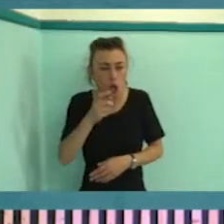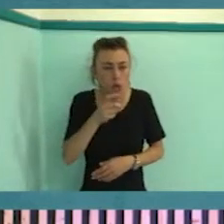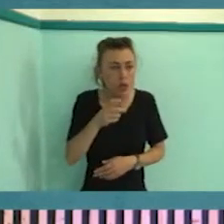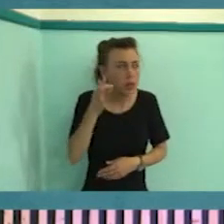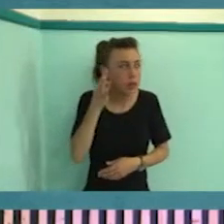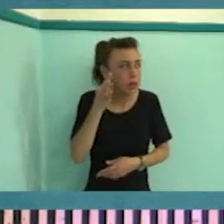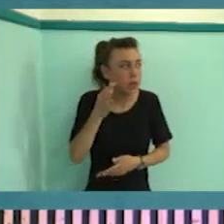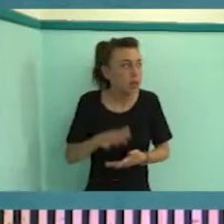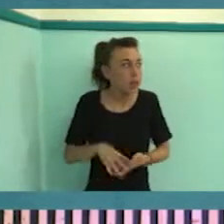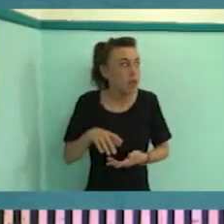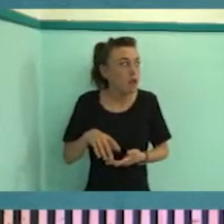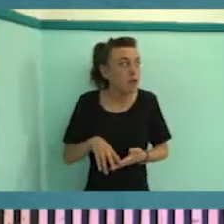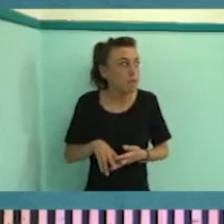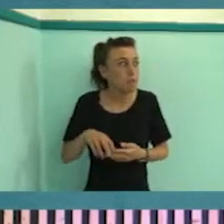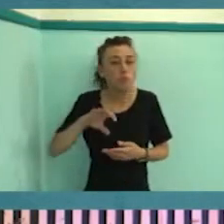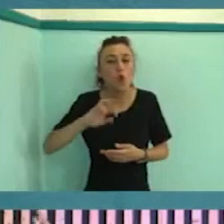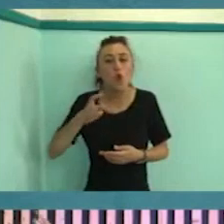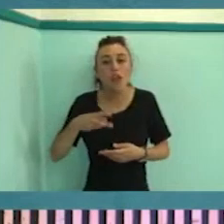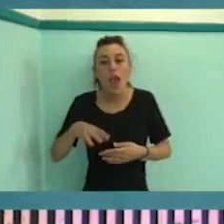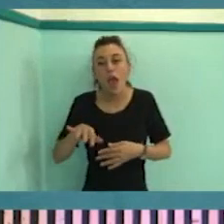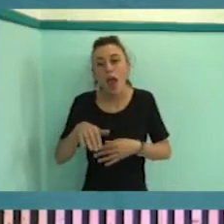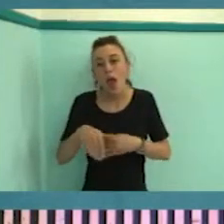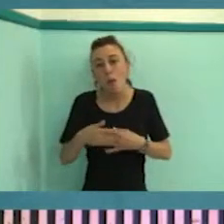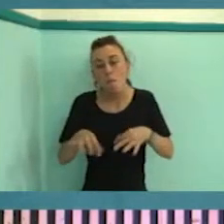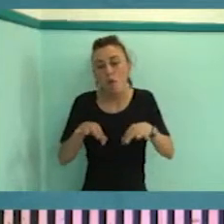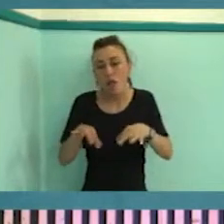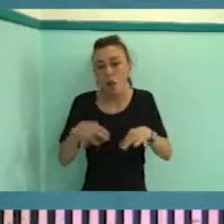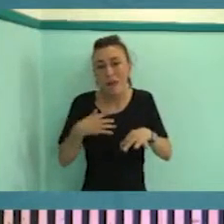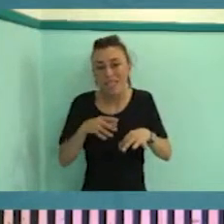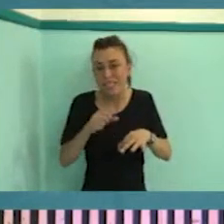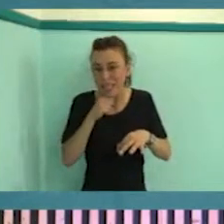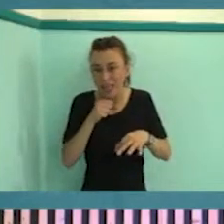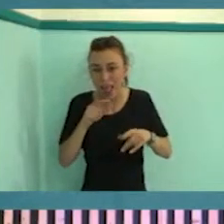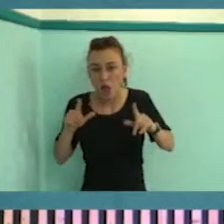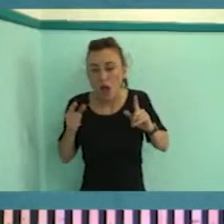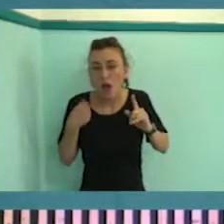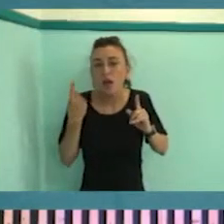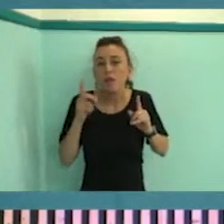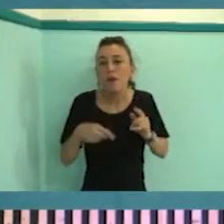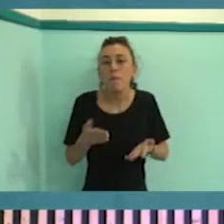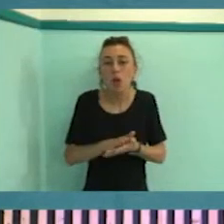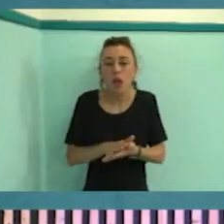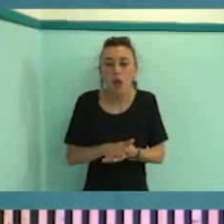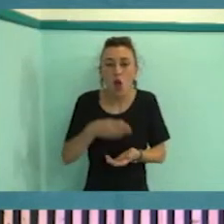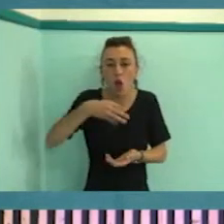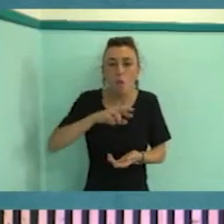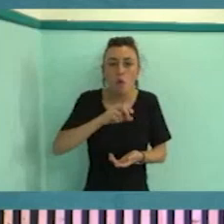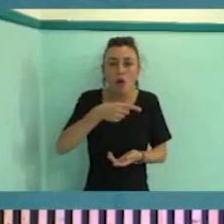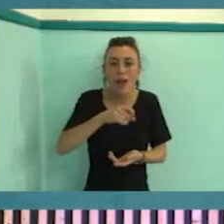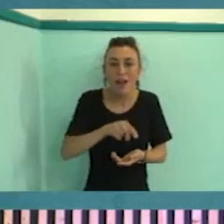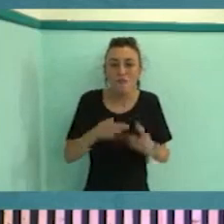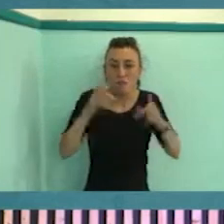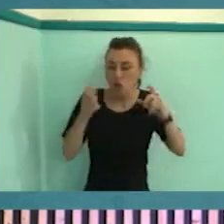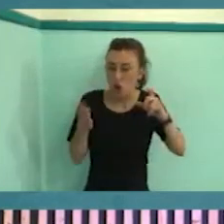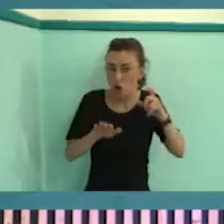bueno Willis Brito que es modelo y presentadora también que también murieron por ejemplo eh Morgan no tengo la foto pero ostra tengo que